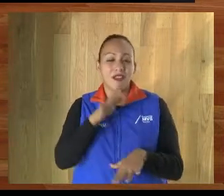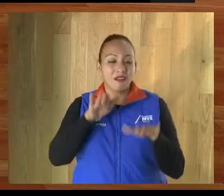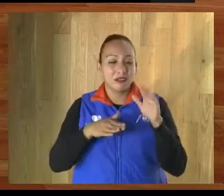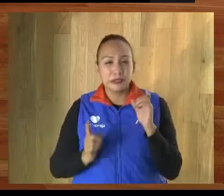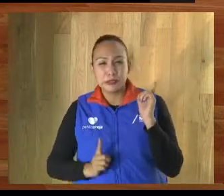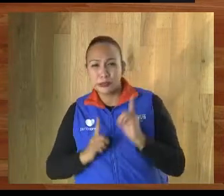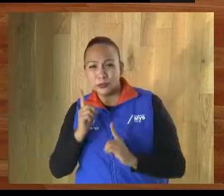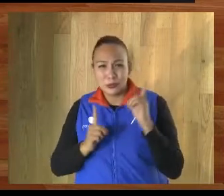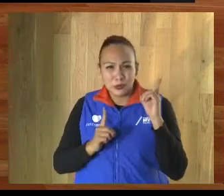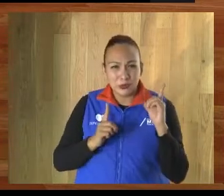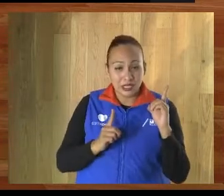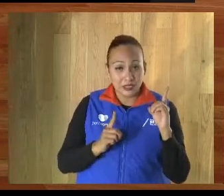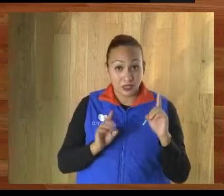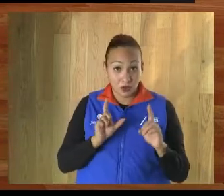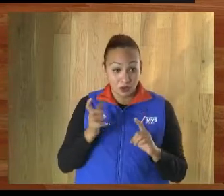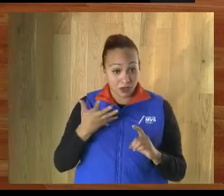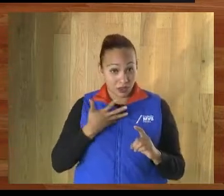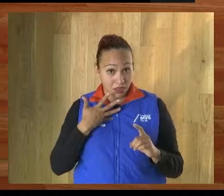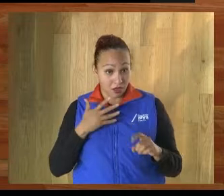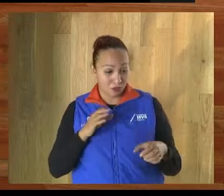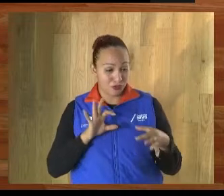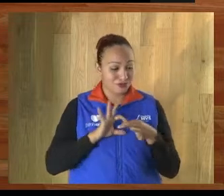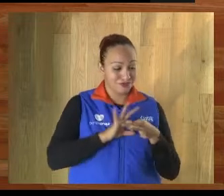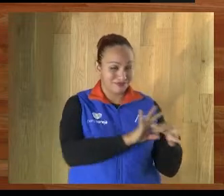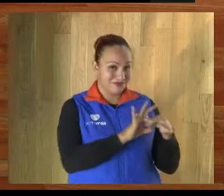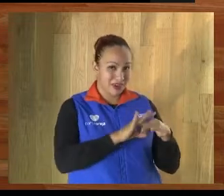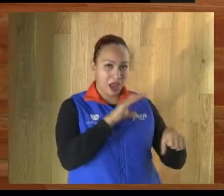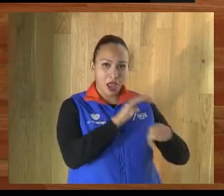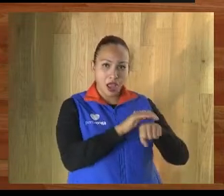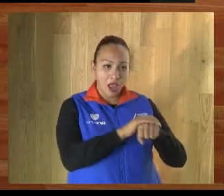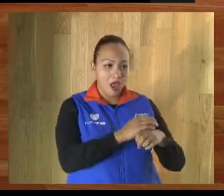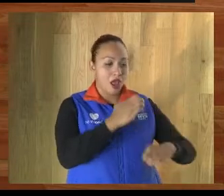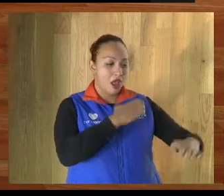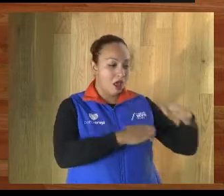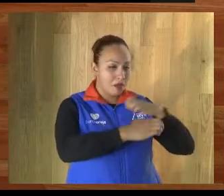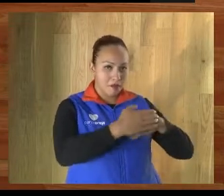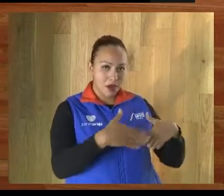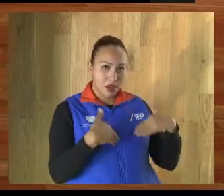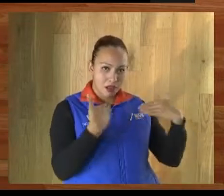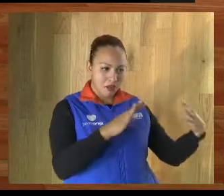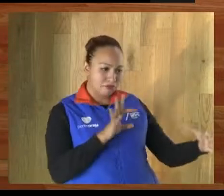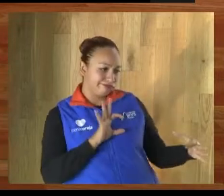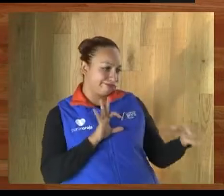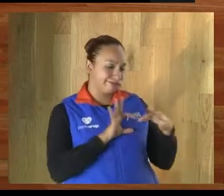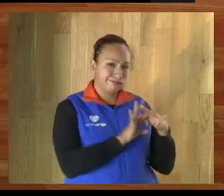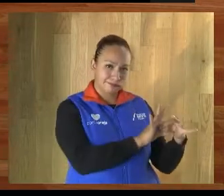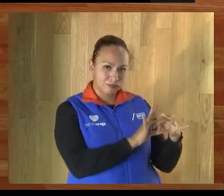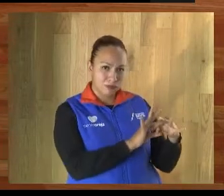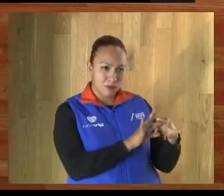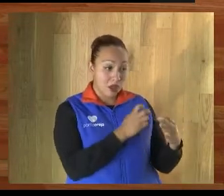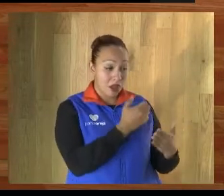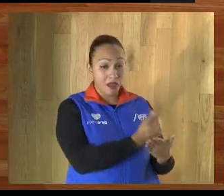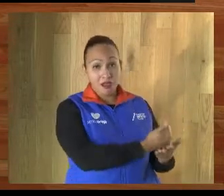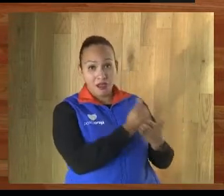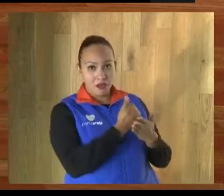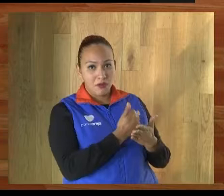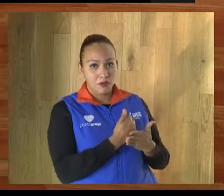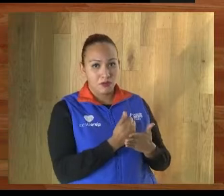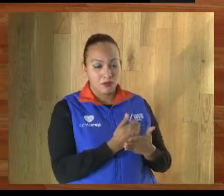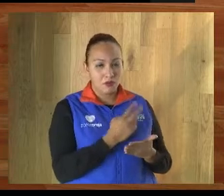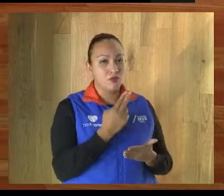incertidumbres, tener aliados de confianza que hacen las cosas bien cuando es necesario y que